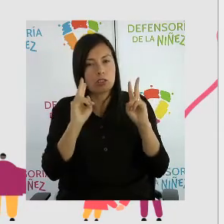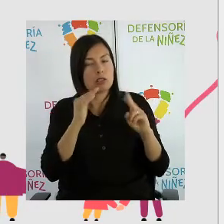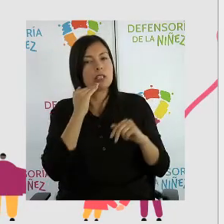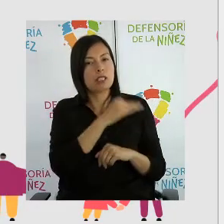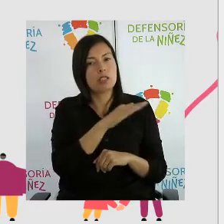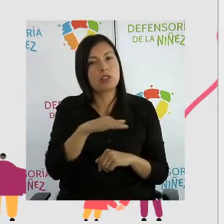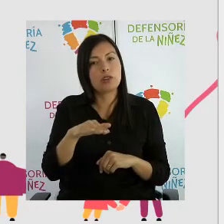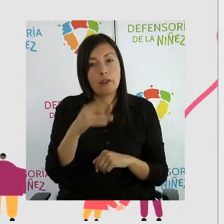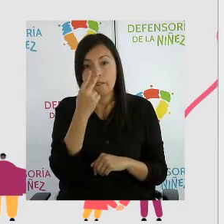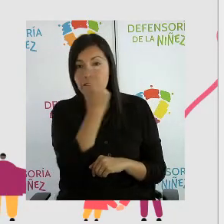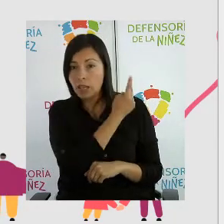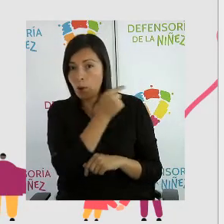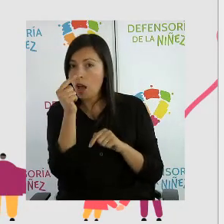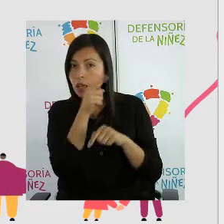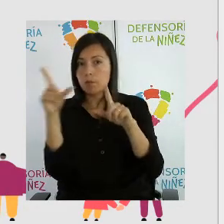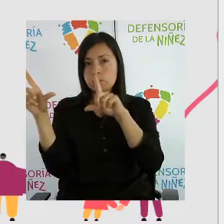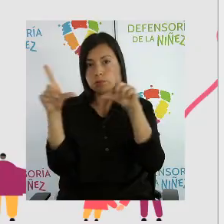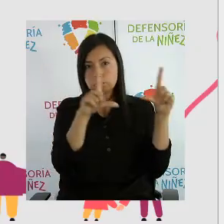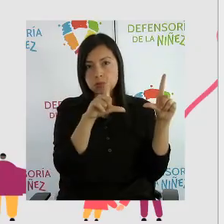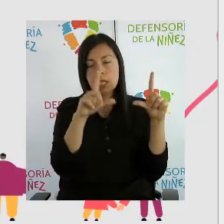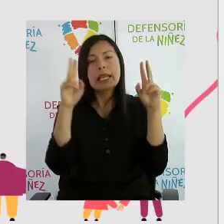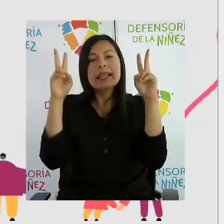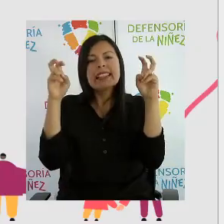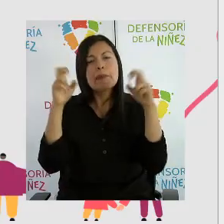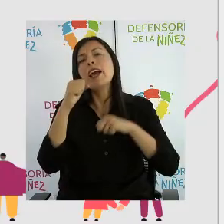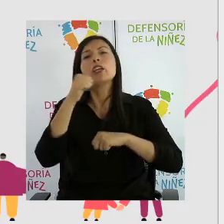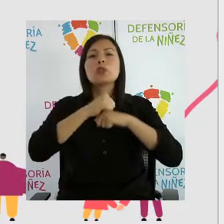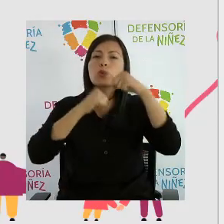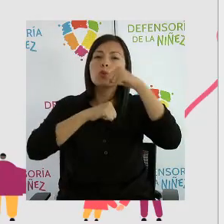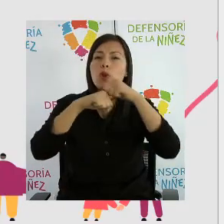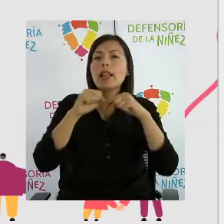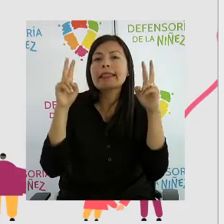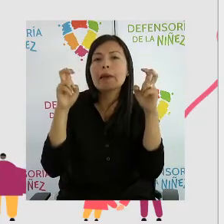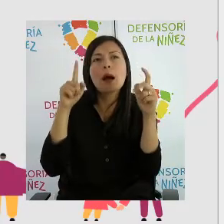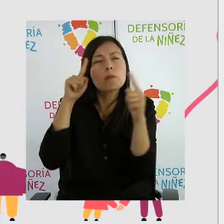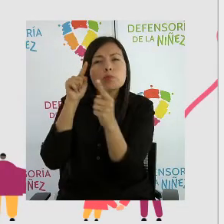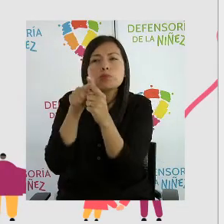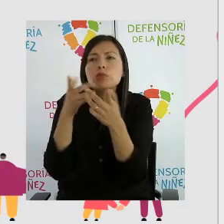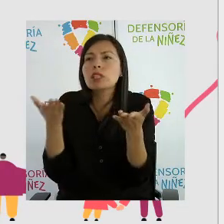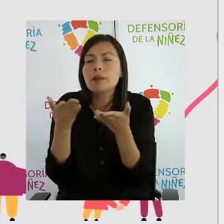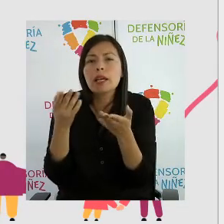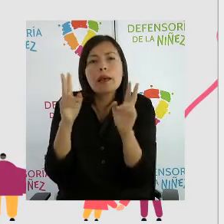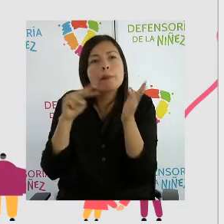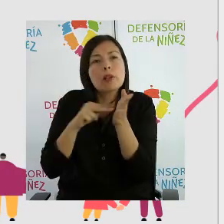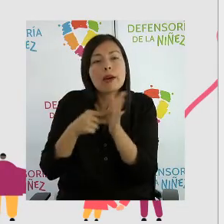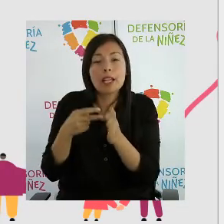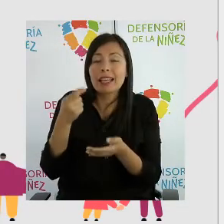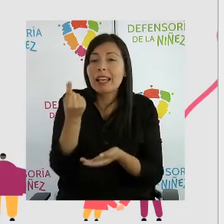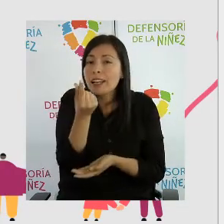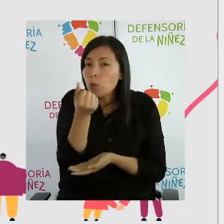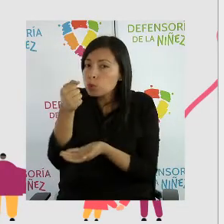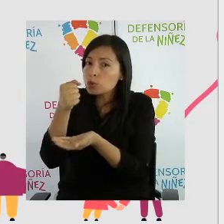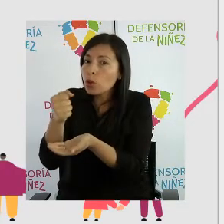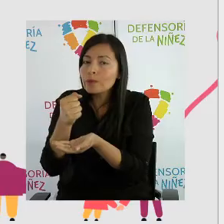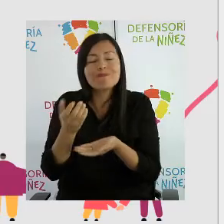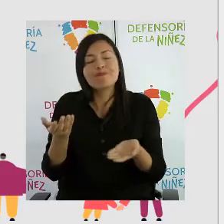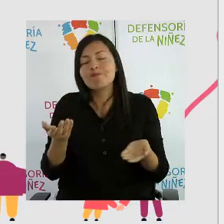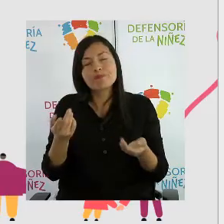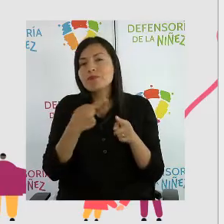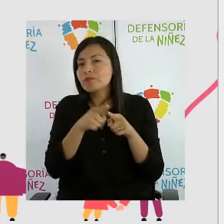lo que vemos acá es que este tema estructural no es solo un tema de recursos. porque muchas veces se intenta decir que la situación